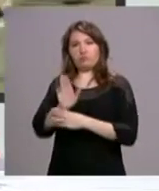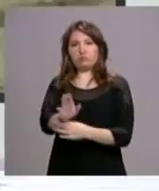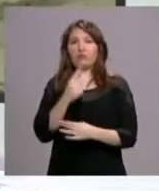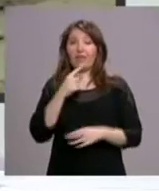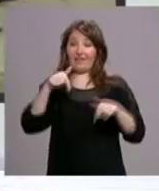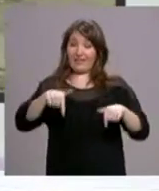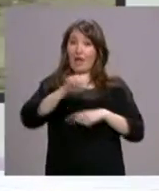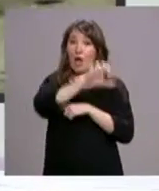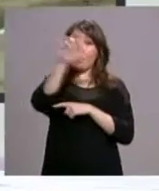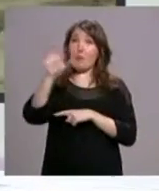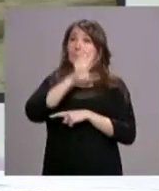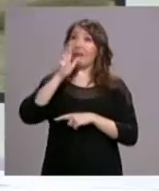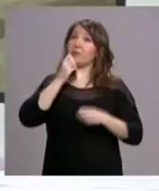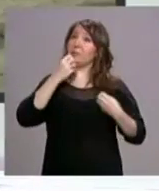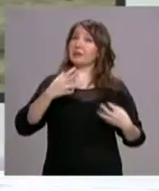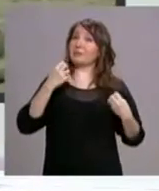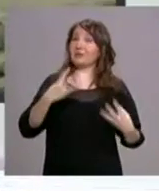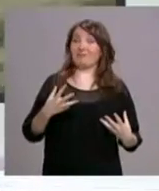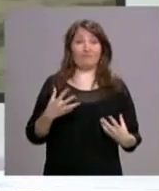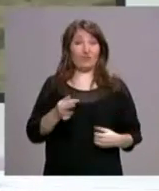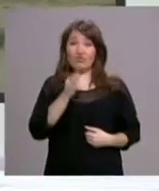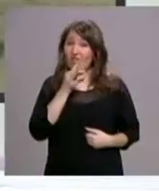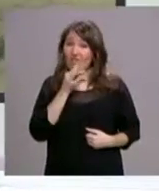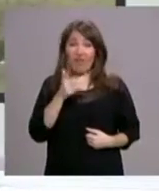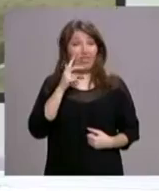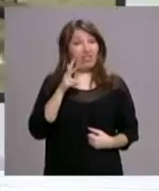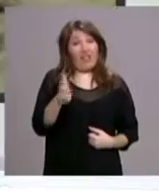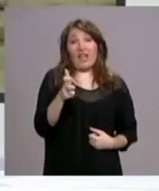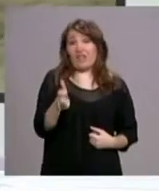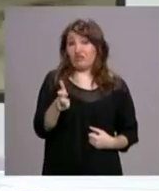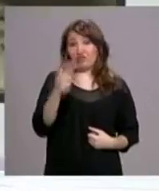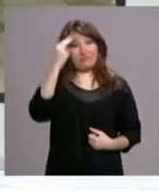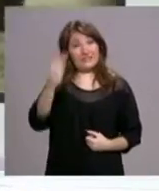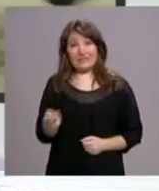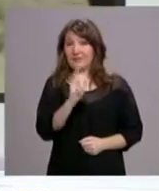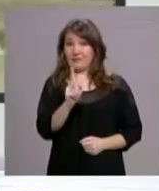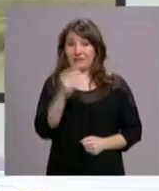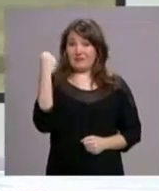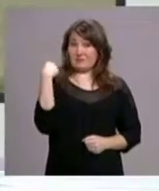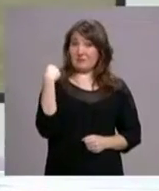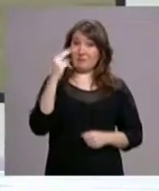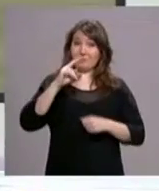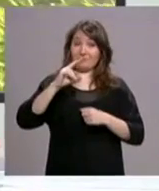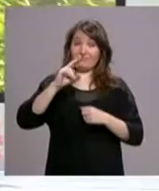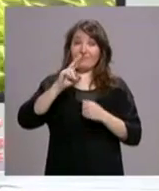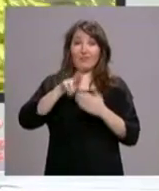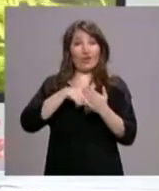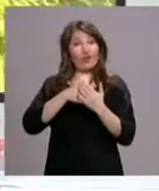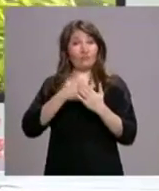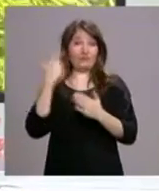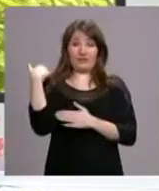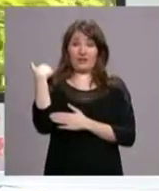Europa no se respetan todavía los derechos que están reconocidos en la Convención Internacional del Niño del